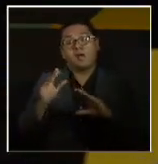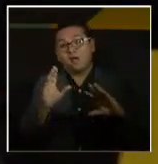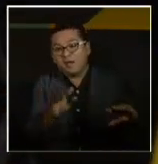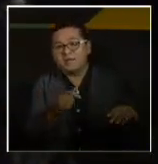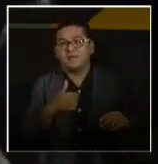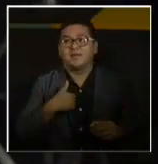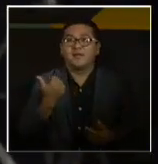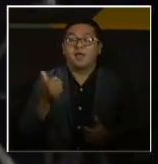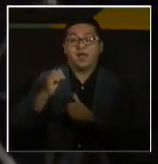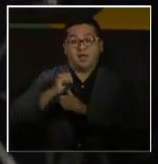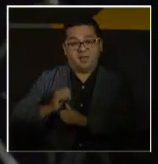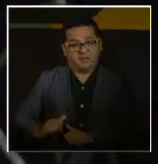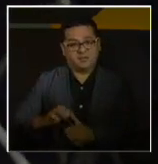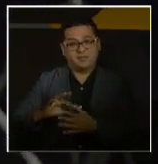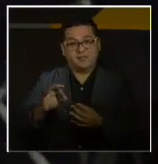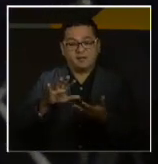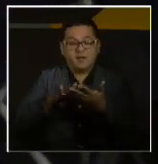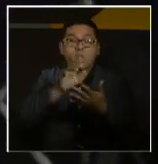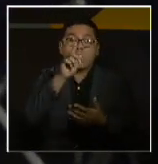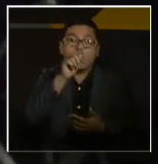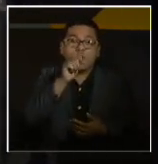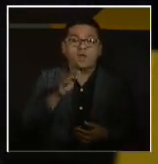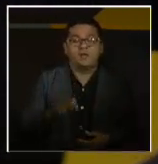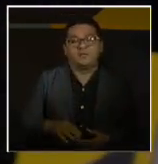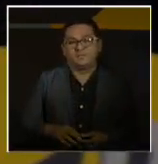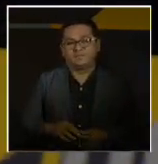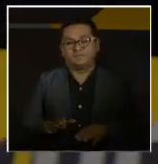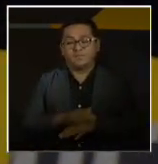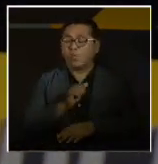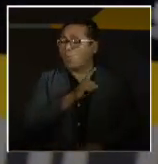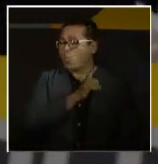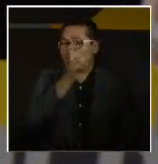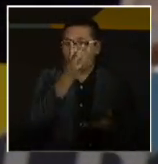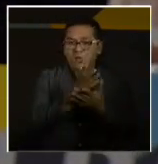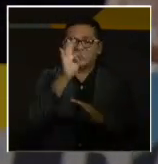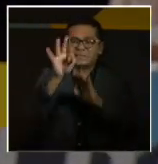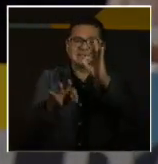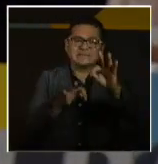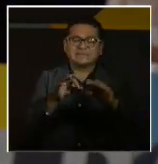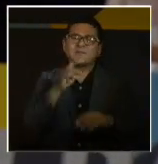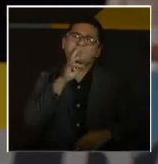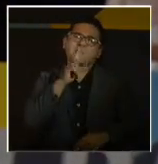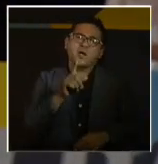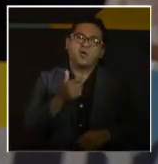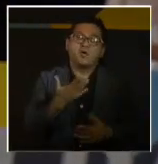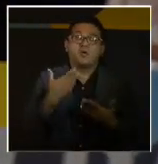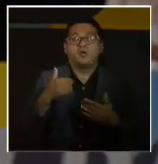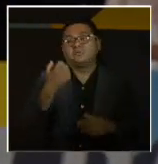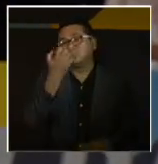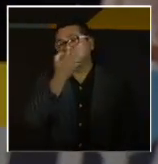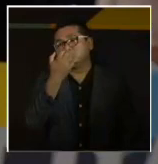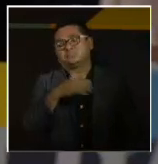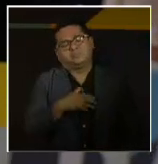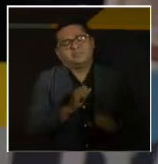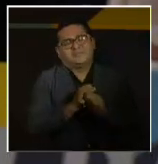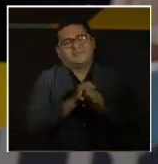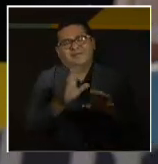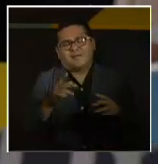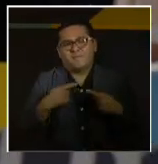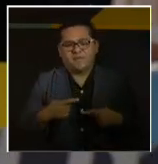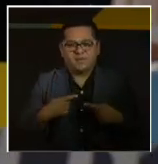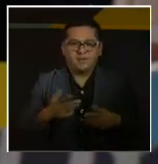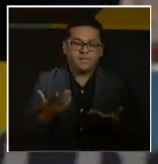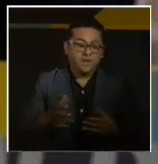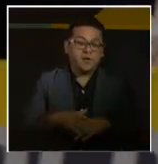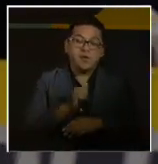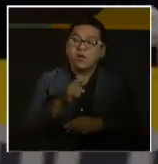capacitación en las agencias del Ministerio Público, de la Fiscalía, donde no solamente se trata de tener mejores grados escolares, porque por supuesto que hay que tenerlos,